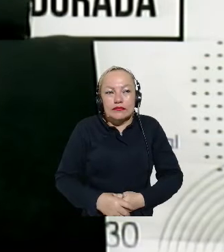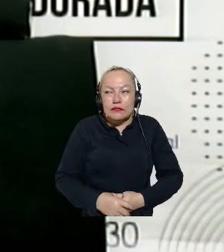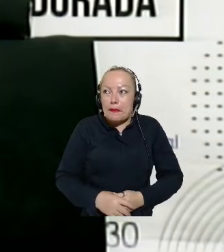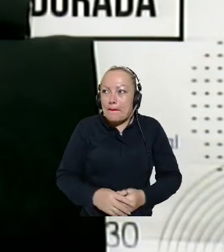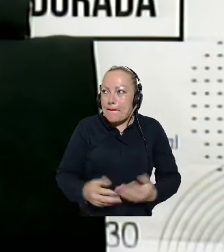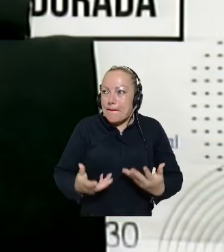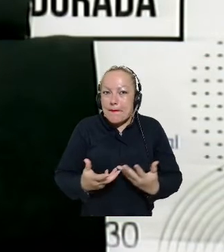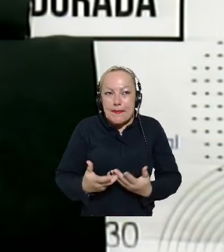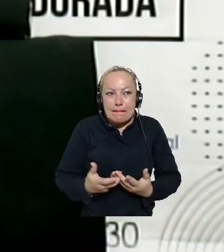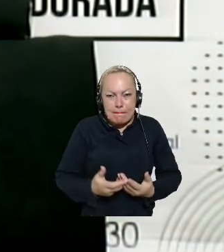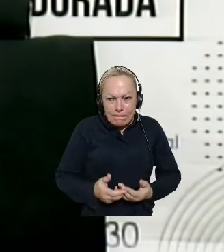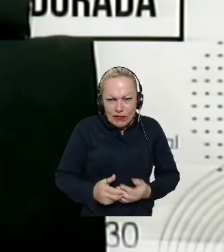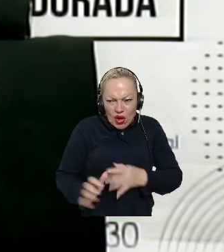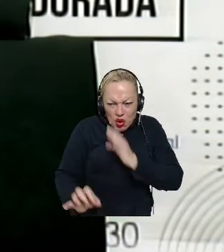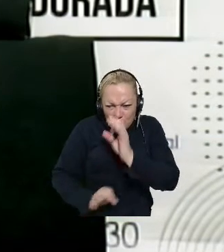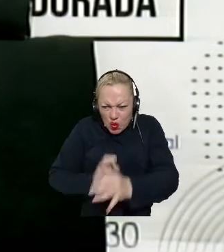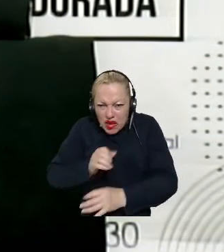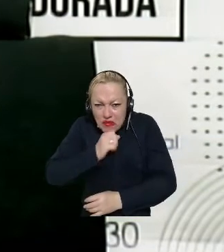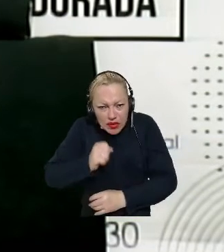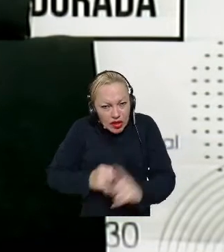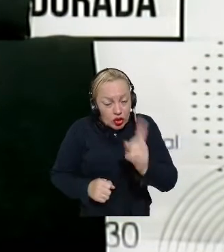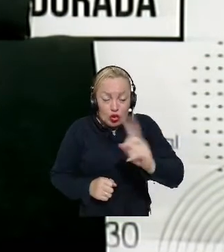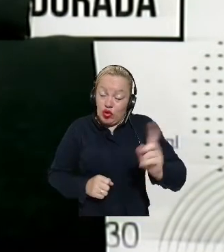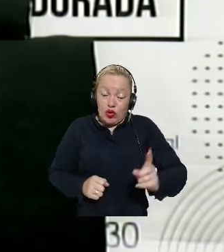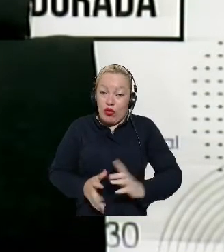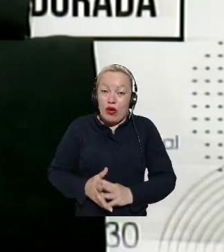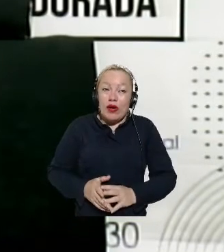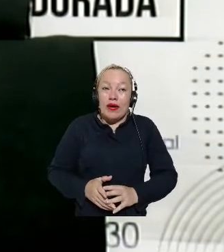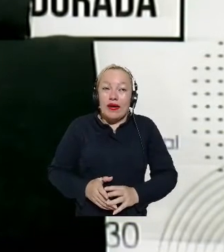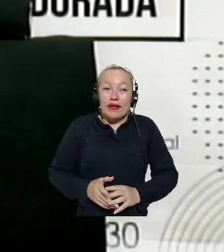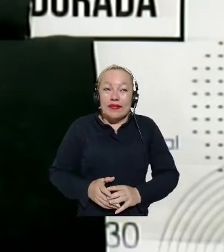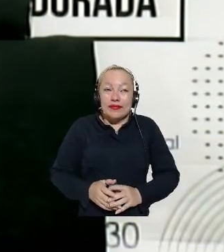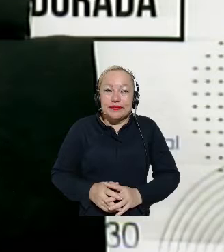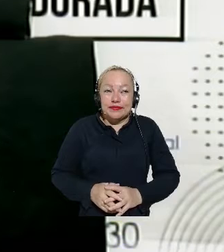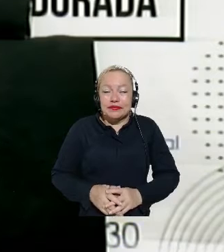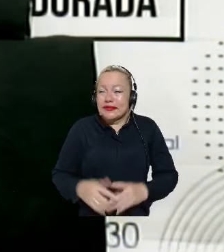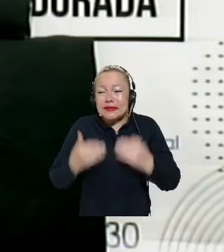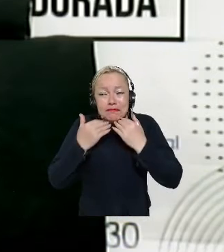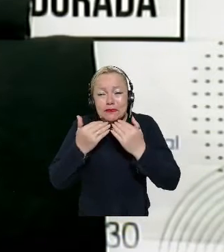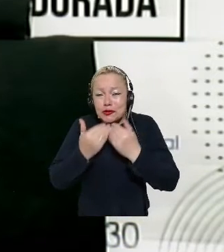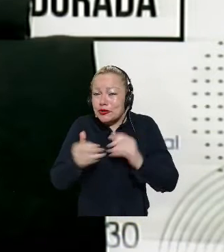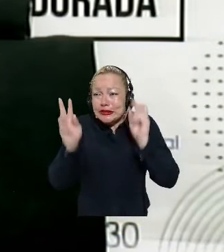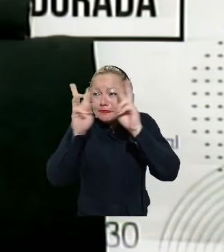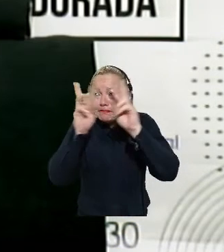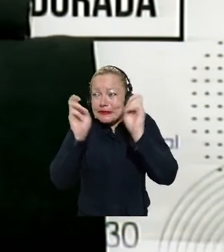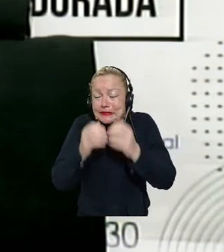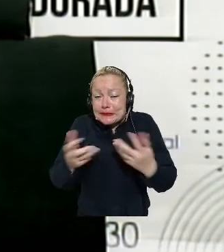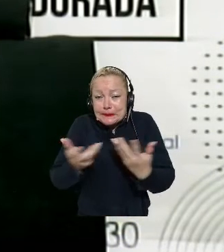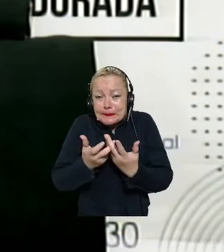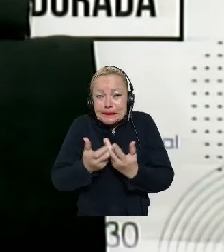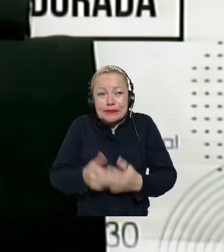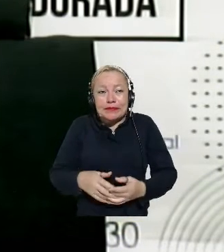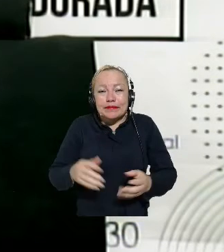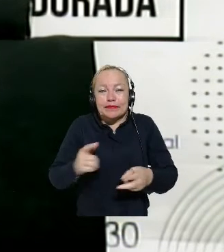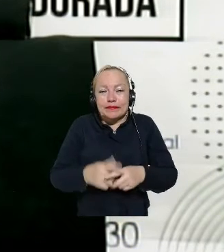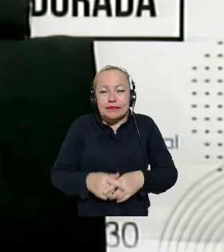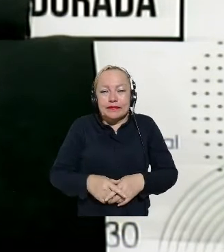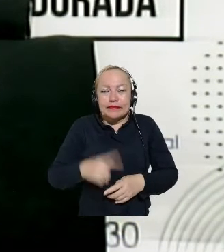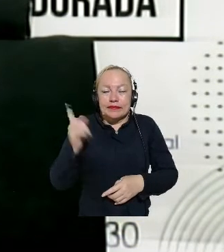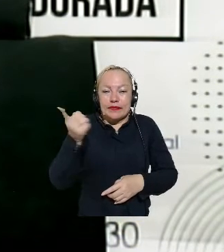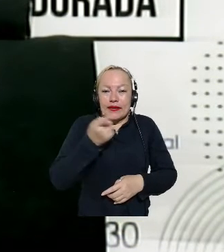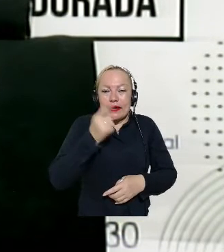No es cuida viejitos, no es cuida viejitos. Repite conmigo. No sé, la verdad. Repite conmigo.